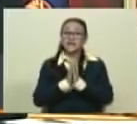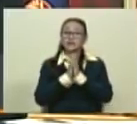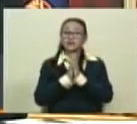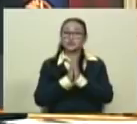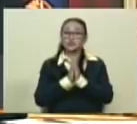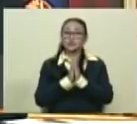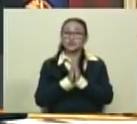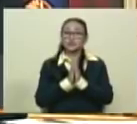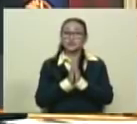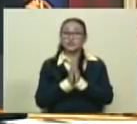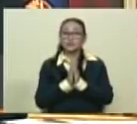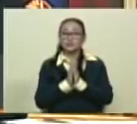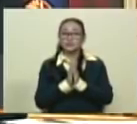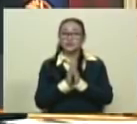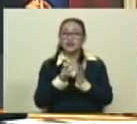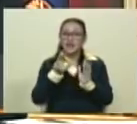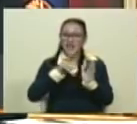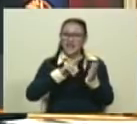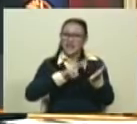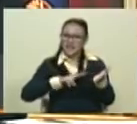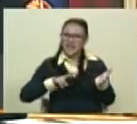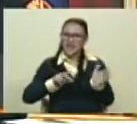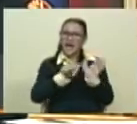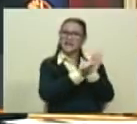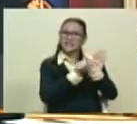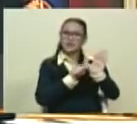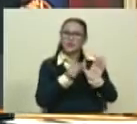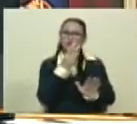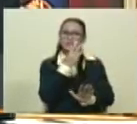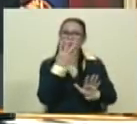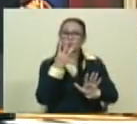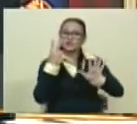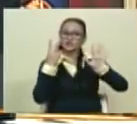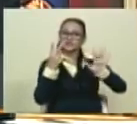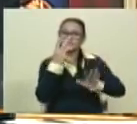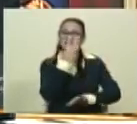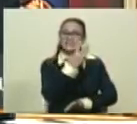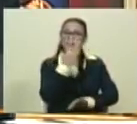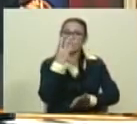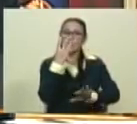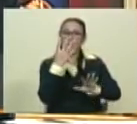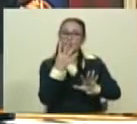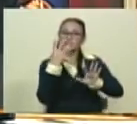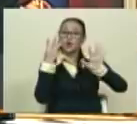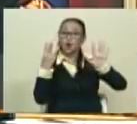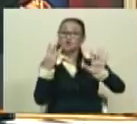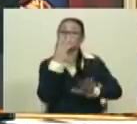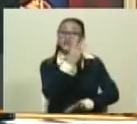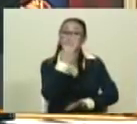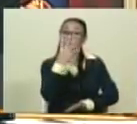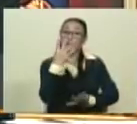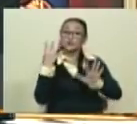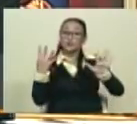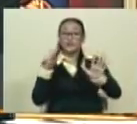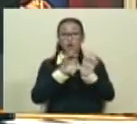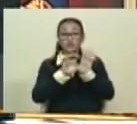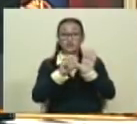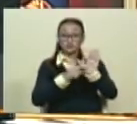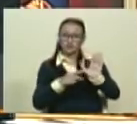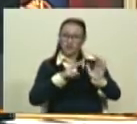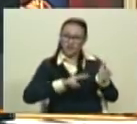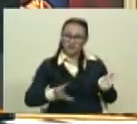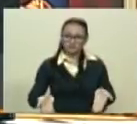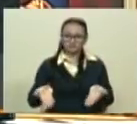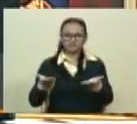que se leyeran los artículos 347, 348 y 349 de nuestra Constitución. En estos